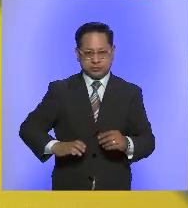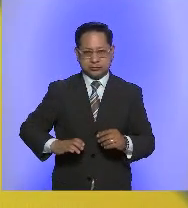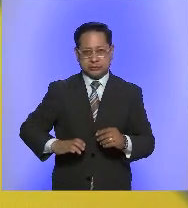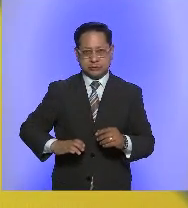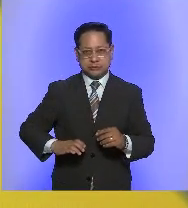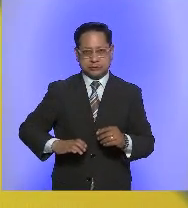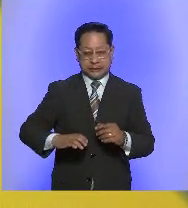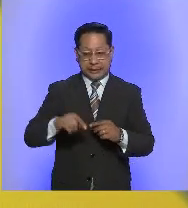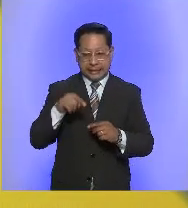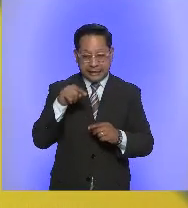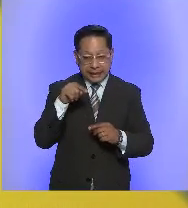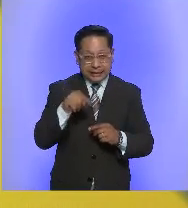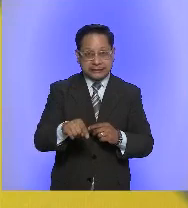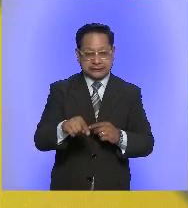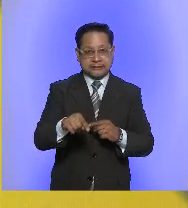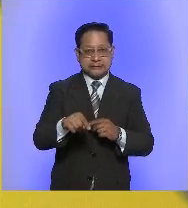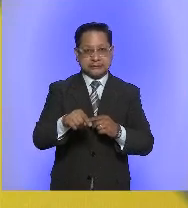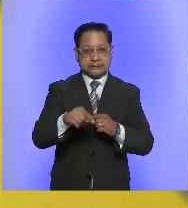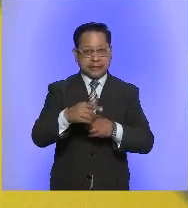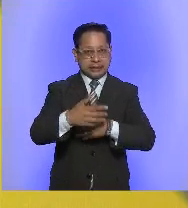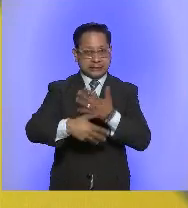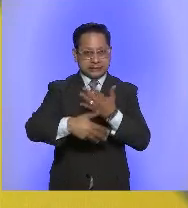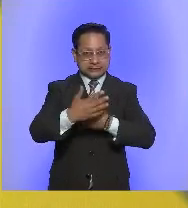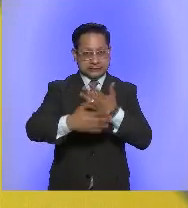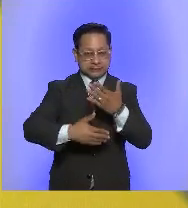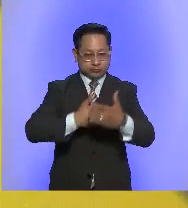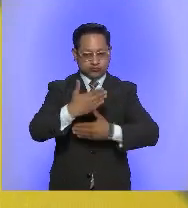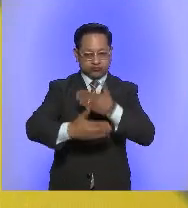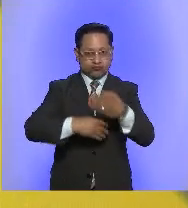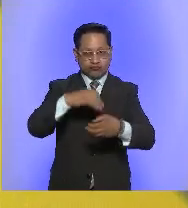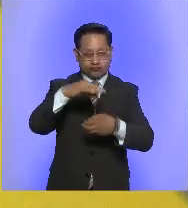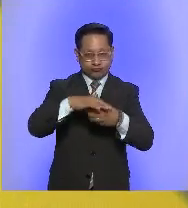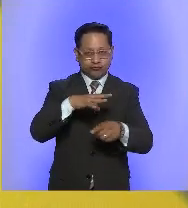que tuvieron proceso electoral local registraron a